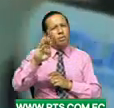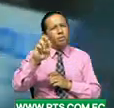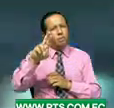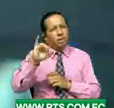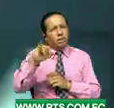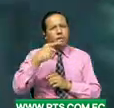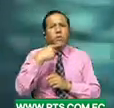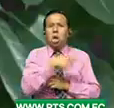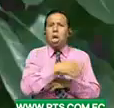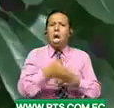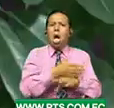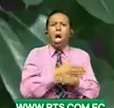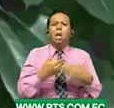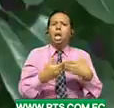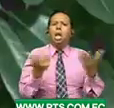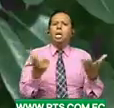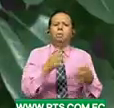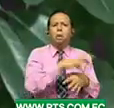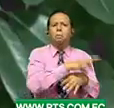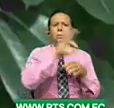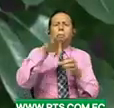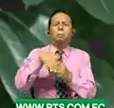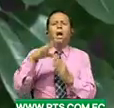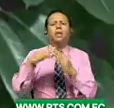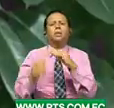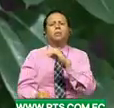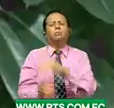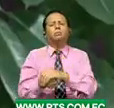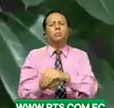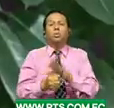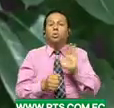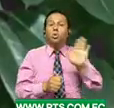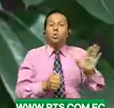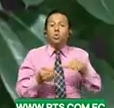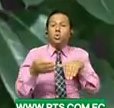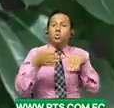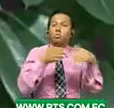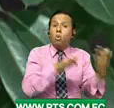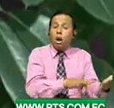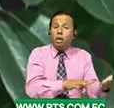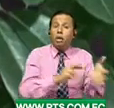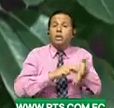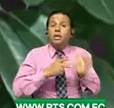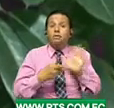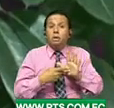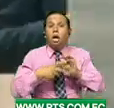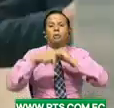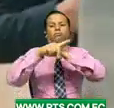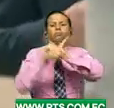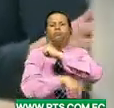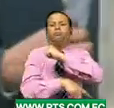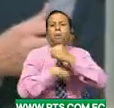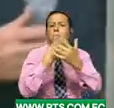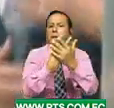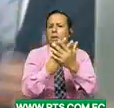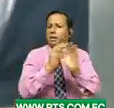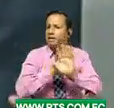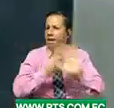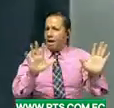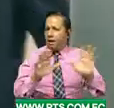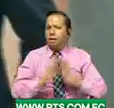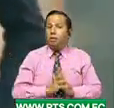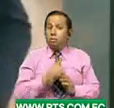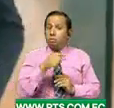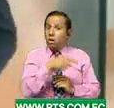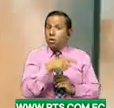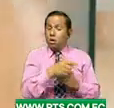régimen semiabierto. Con la muerte de él, termina todo lo relativo a la pena de prisión. Pero eso no le libra